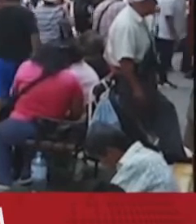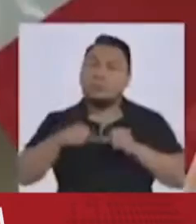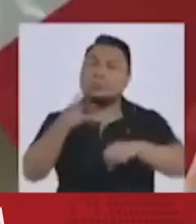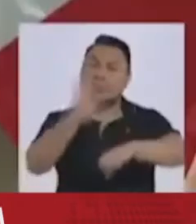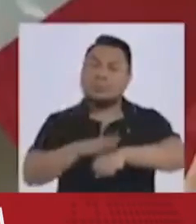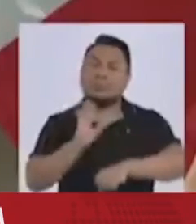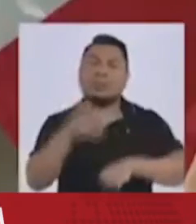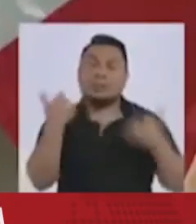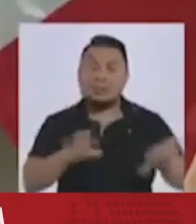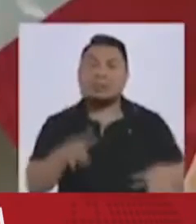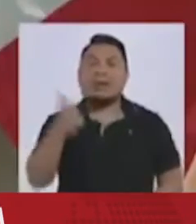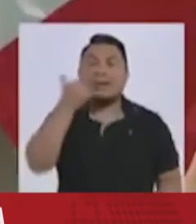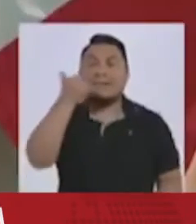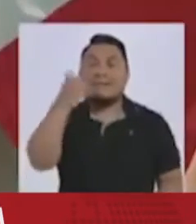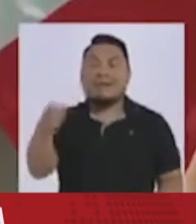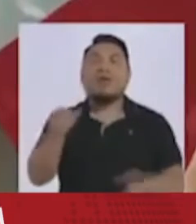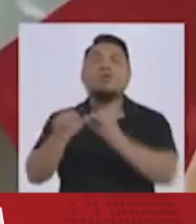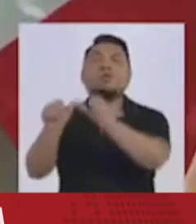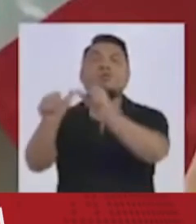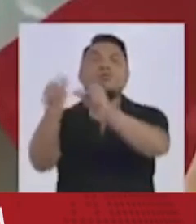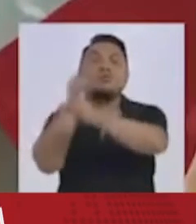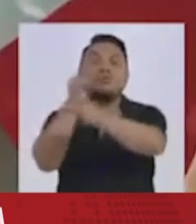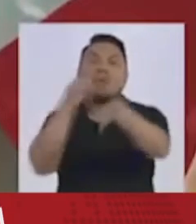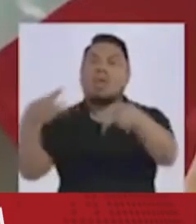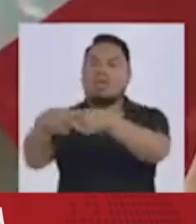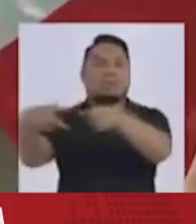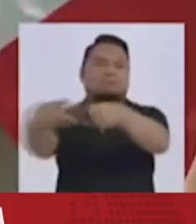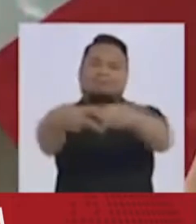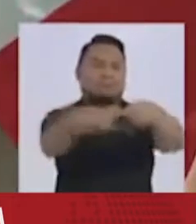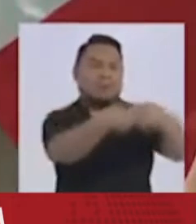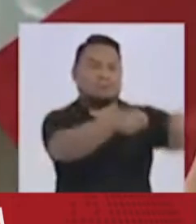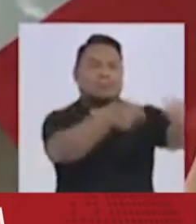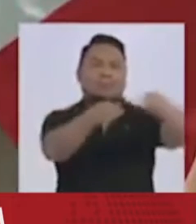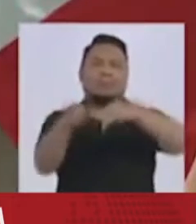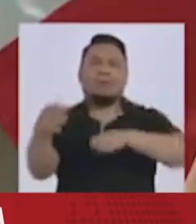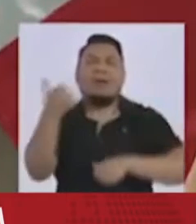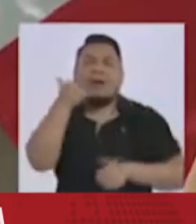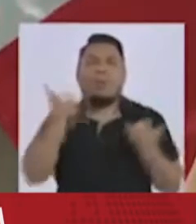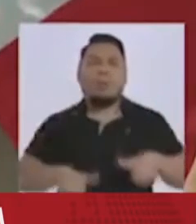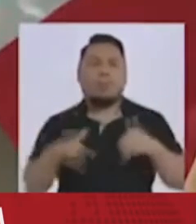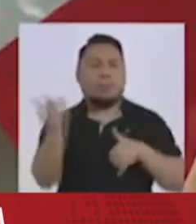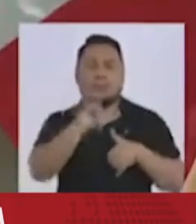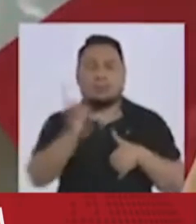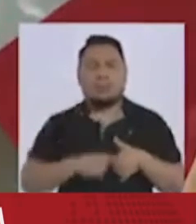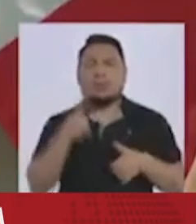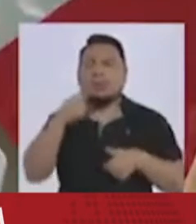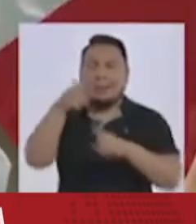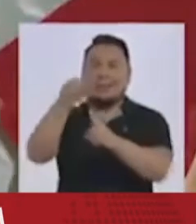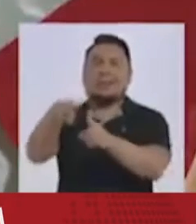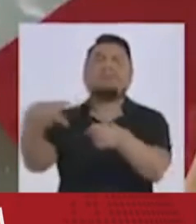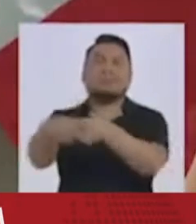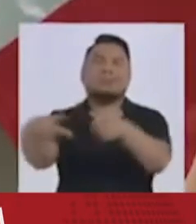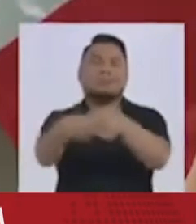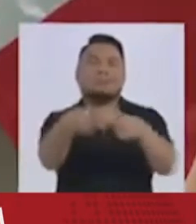bromas. Hay 140 números telefónicos que han sido suspendidos porque han sido identificados que de